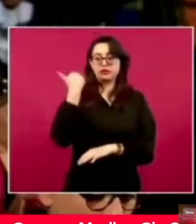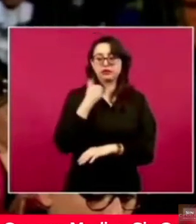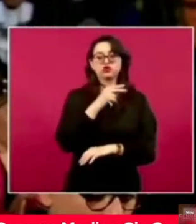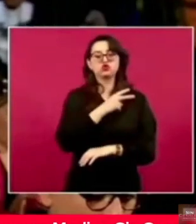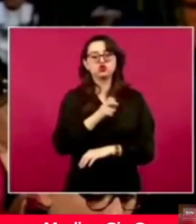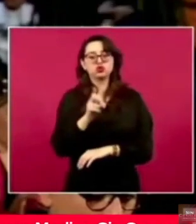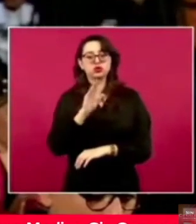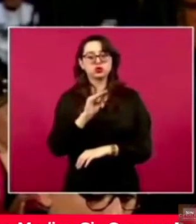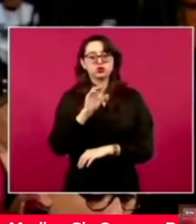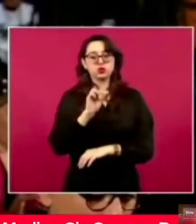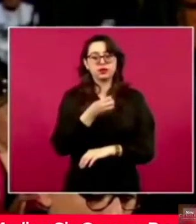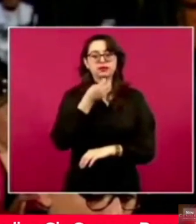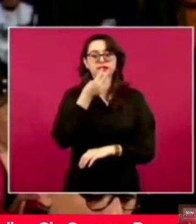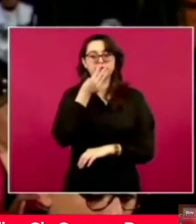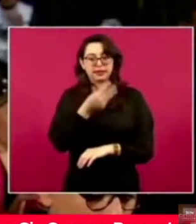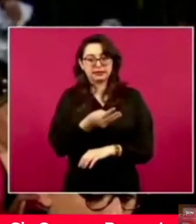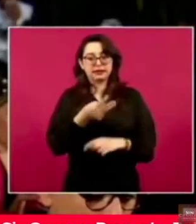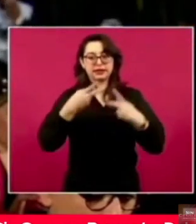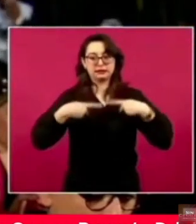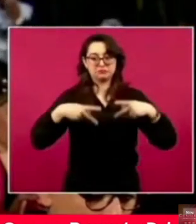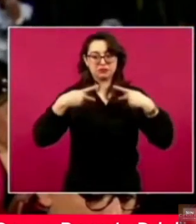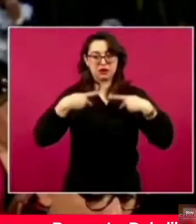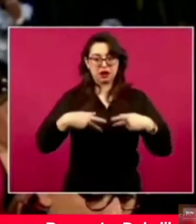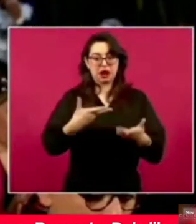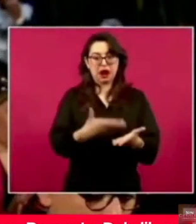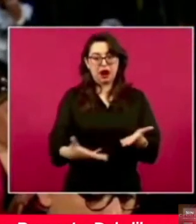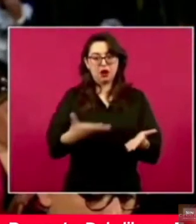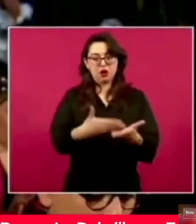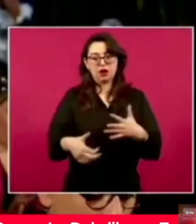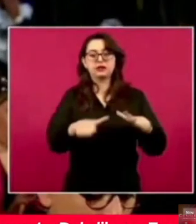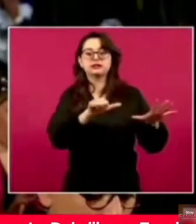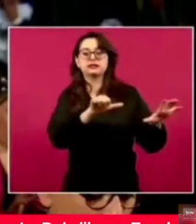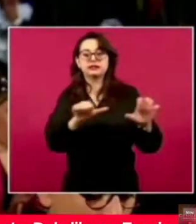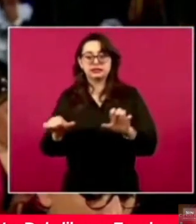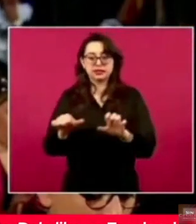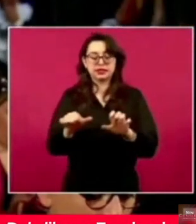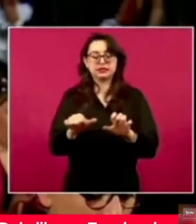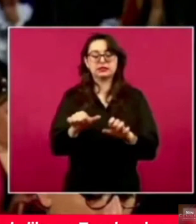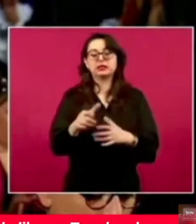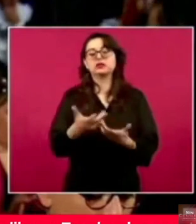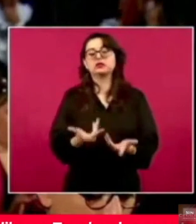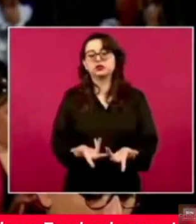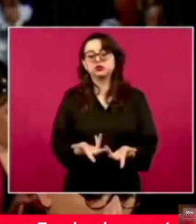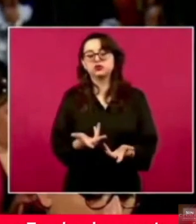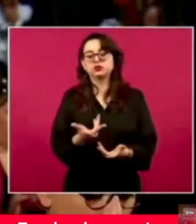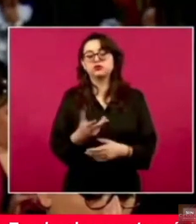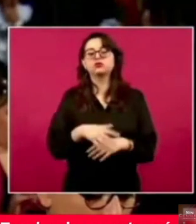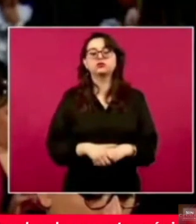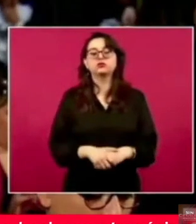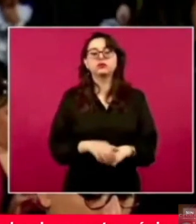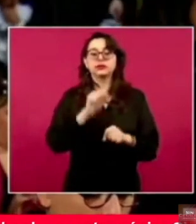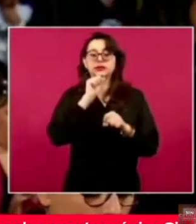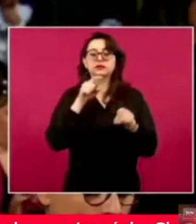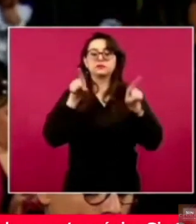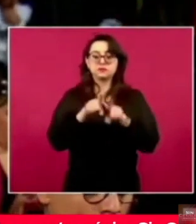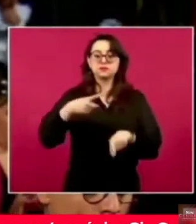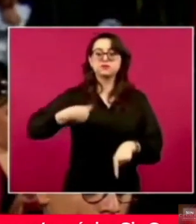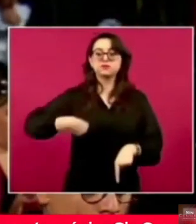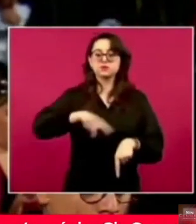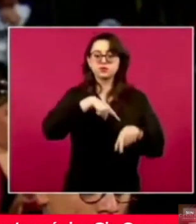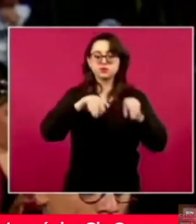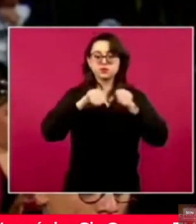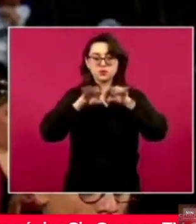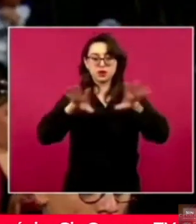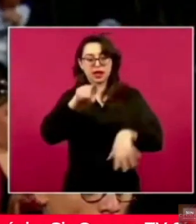293 agentes en 2018 a 619 en 2021. Hemos publicado también que este